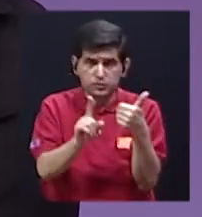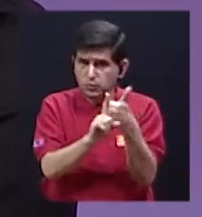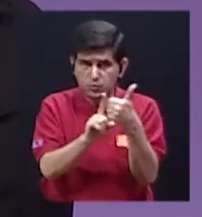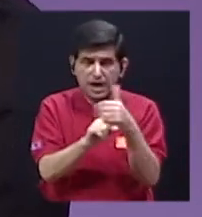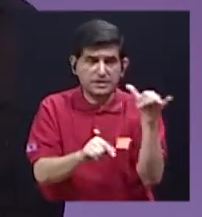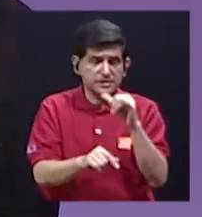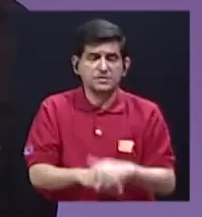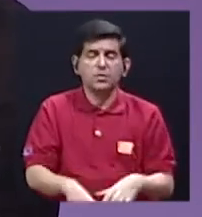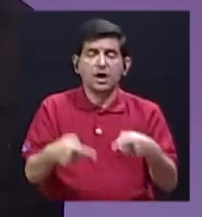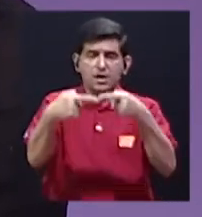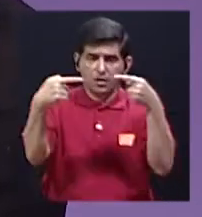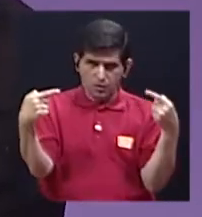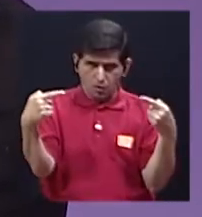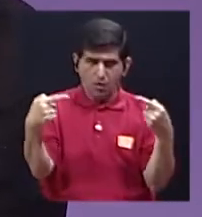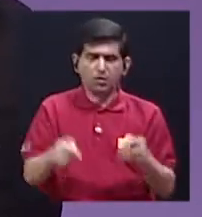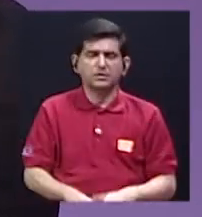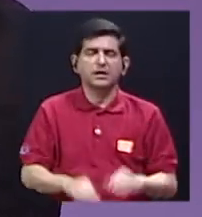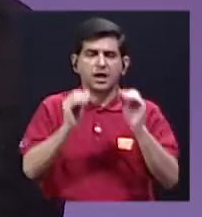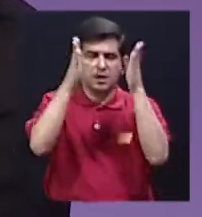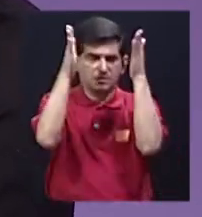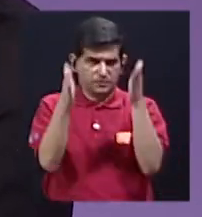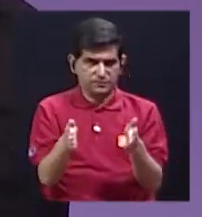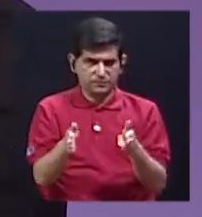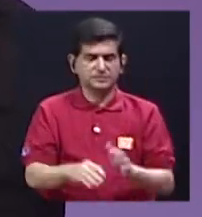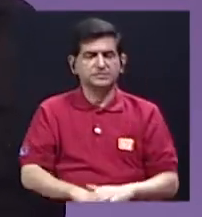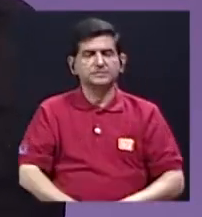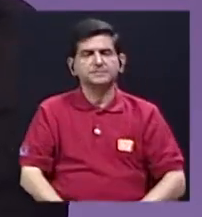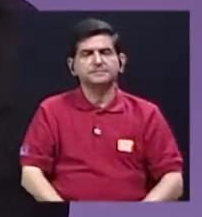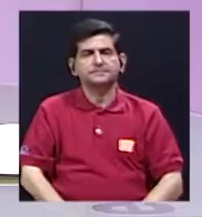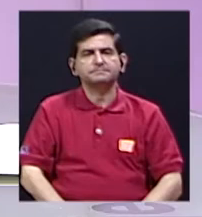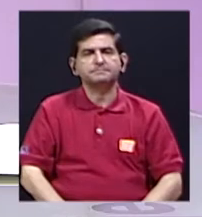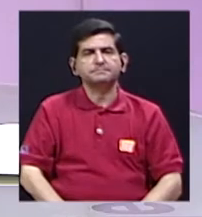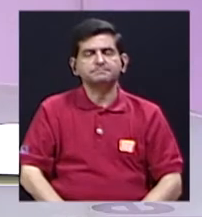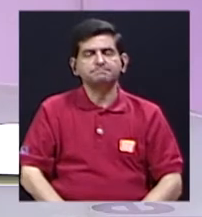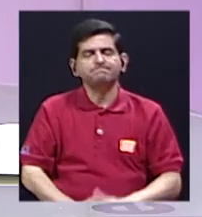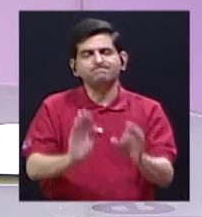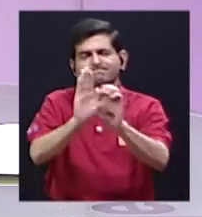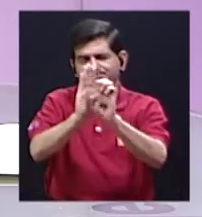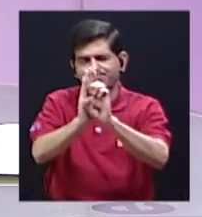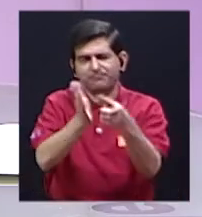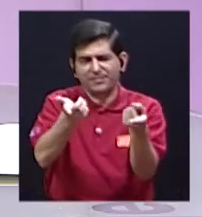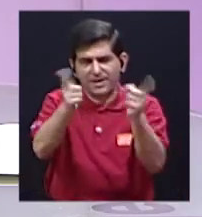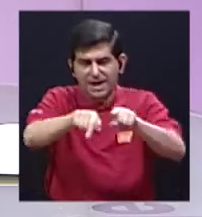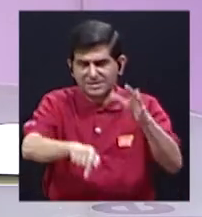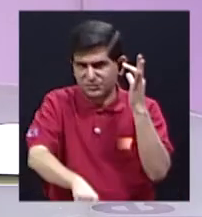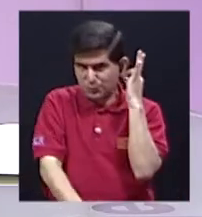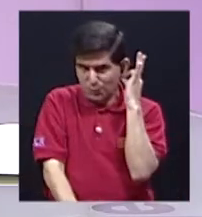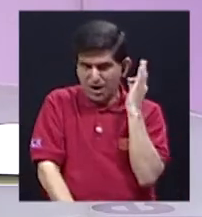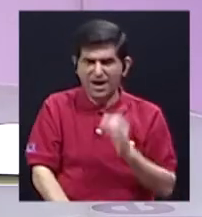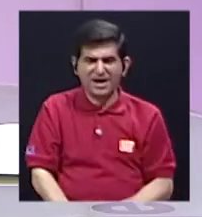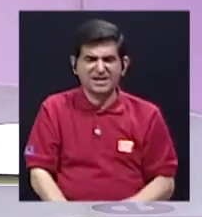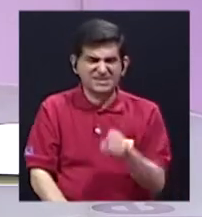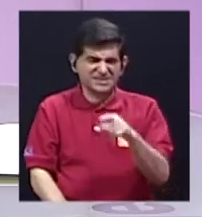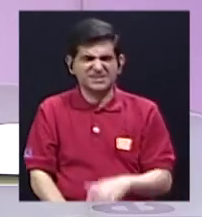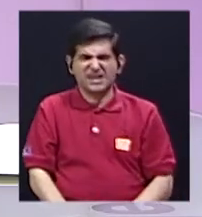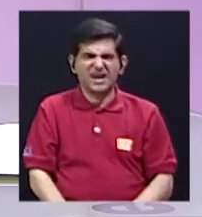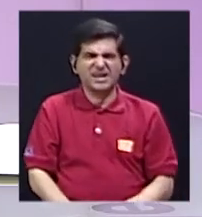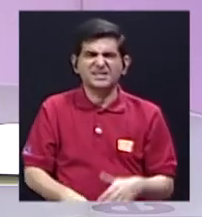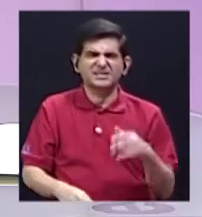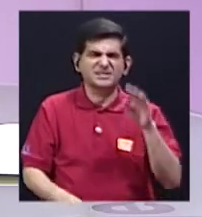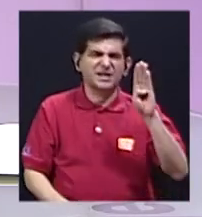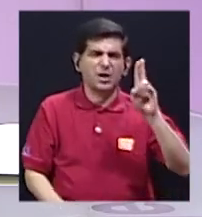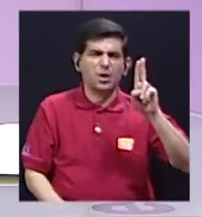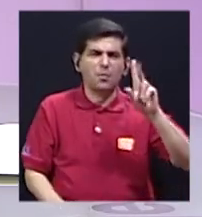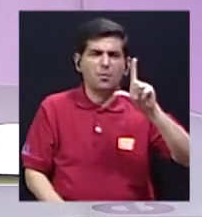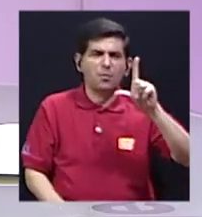estudiantes también hacían hacia docentes brazos y por ejemplo en el caso de las mujeres el matonismo lo que se llama el